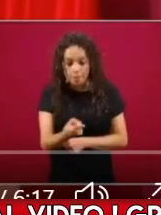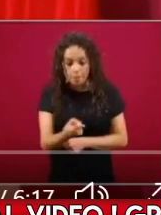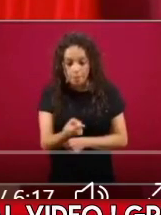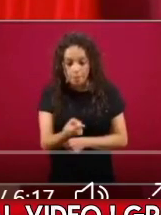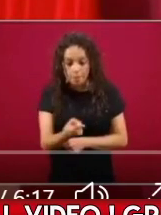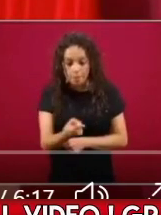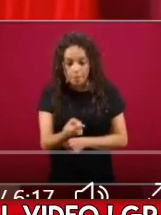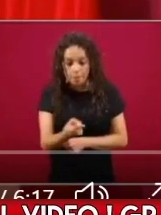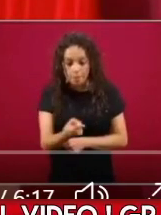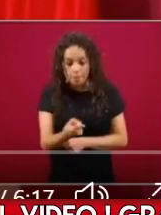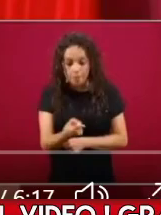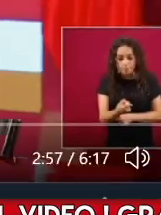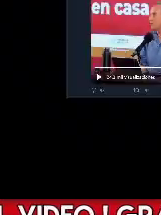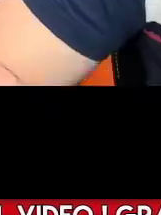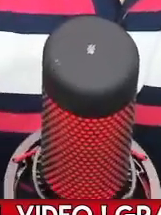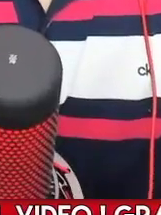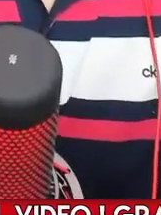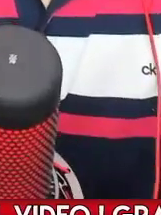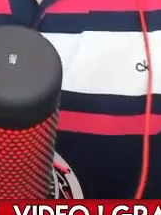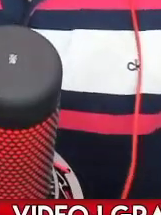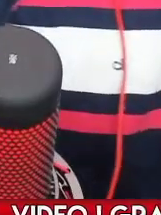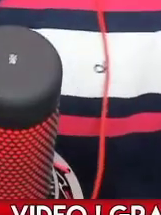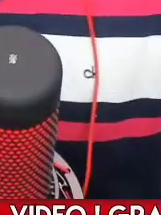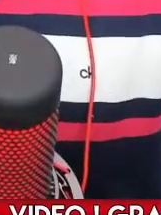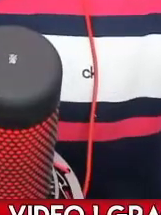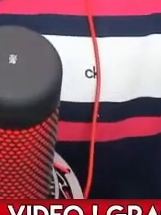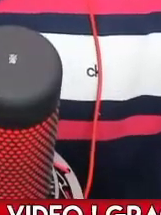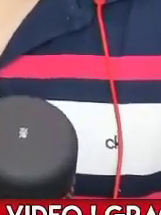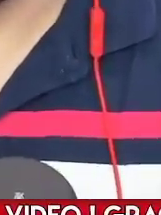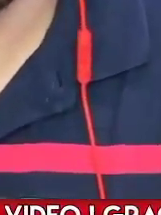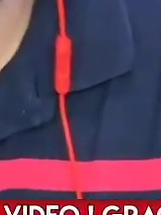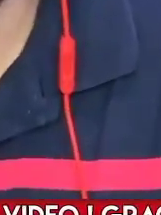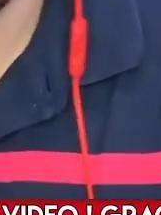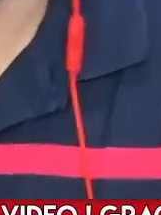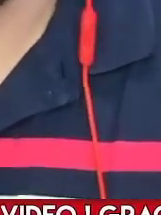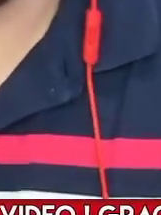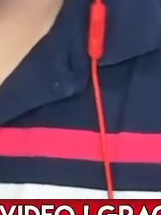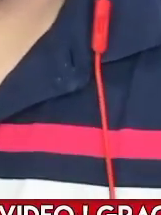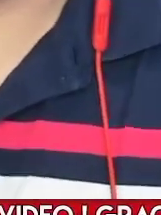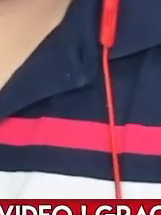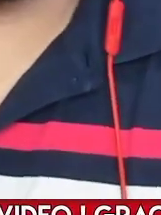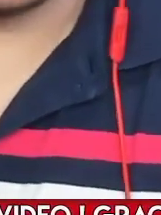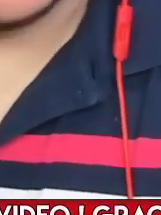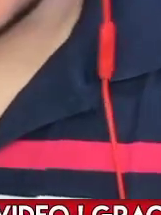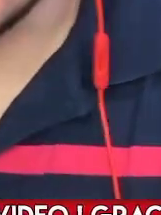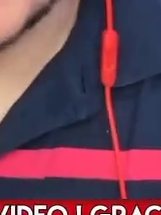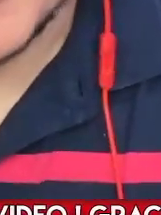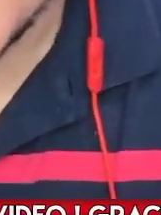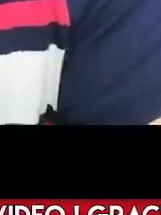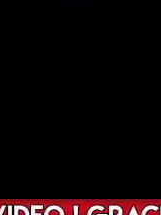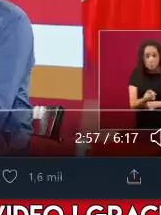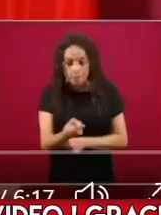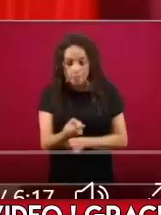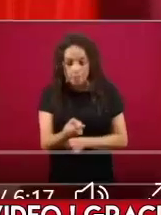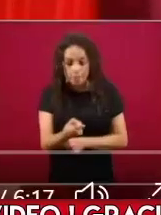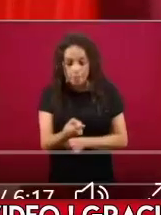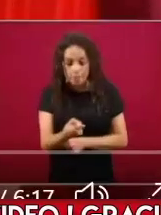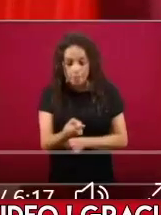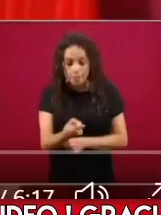en español señores si hubiera cura ya el gobierno de mexico la tendría para todos ustedes